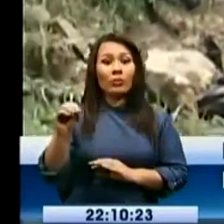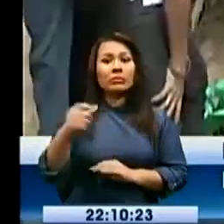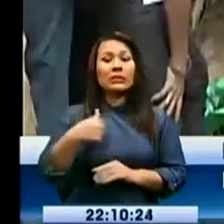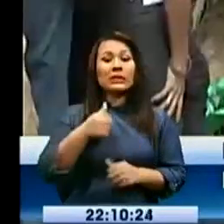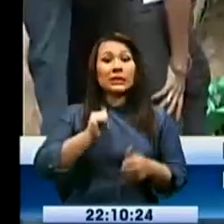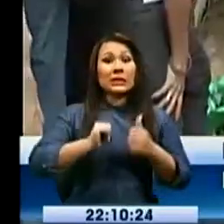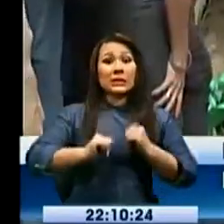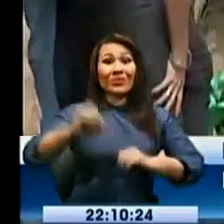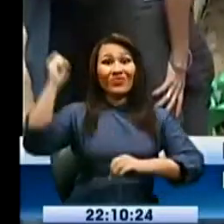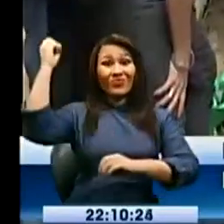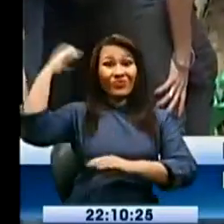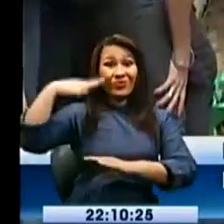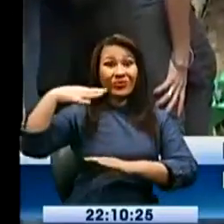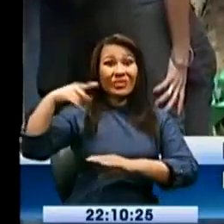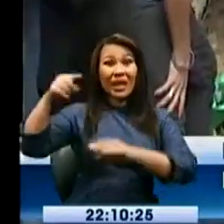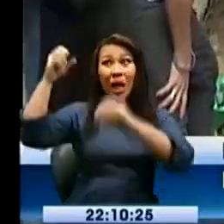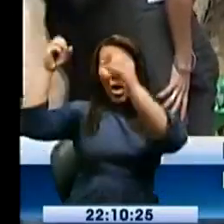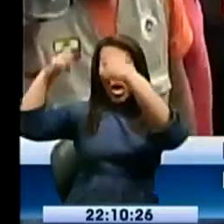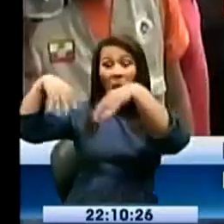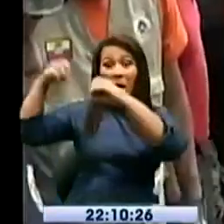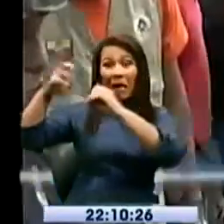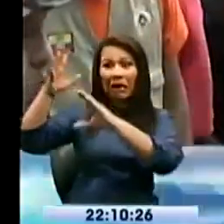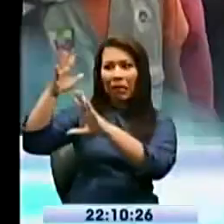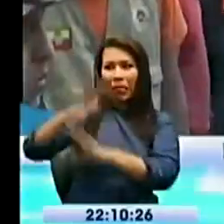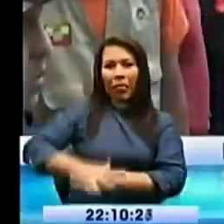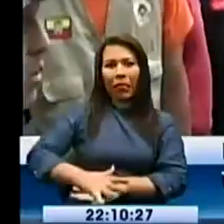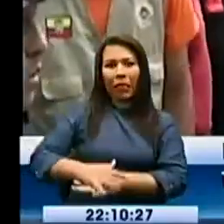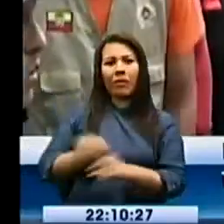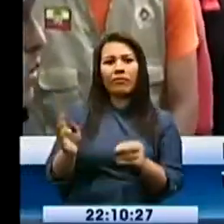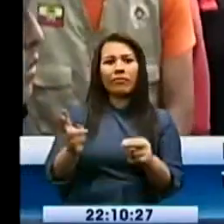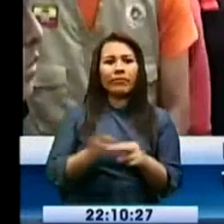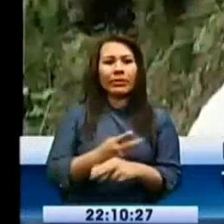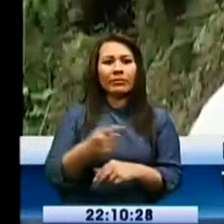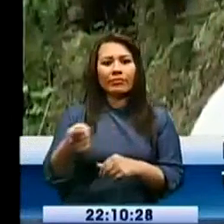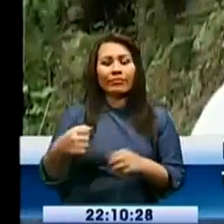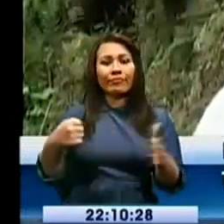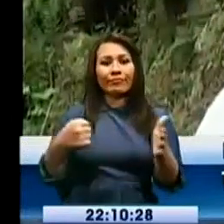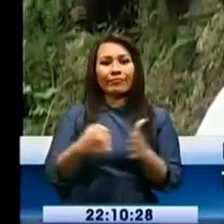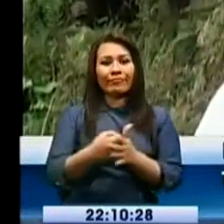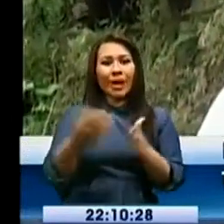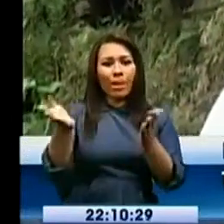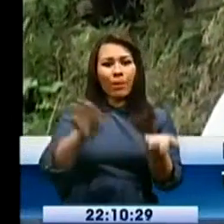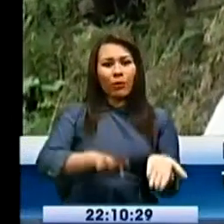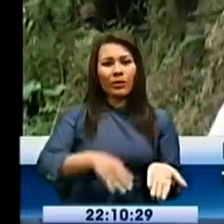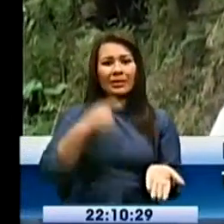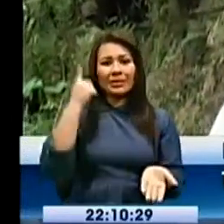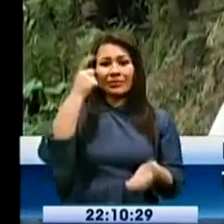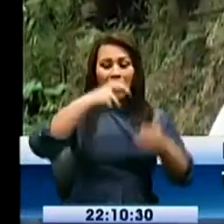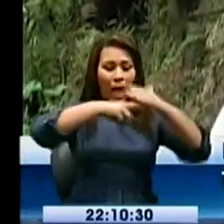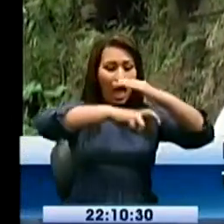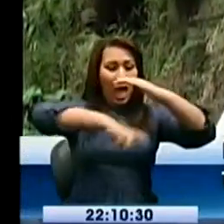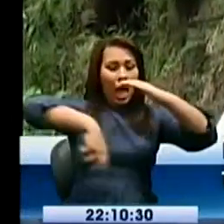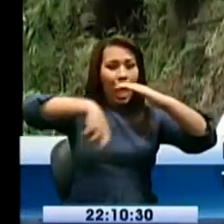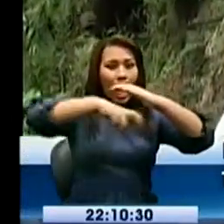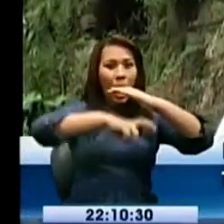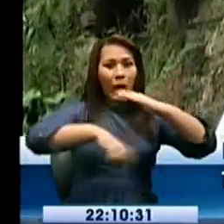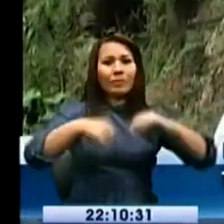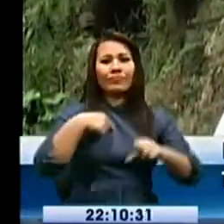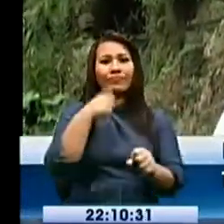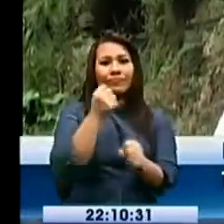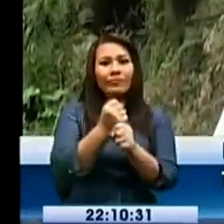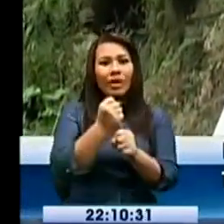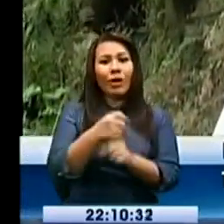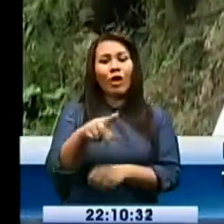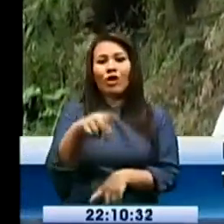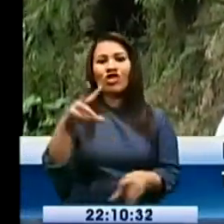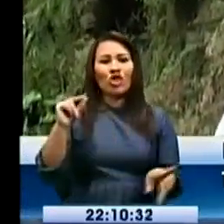y el terreno flojo habría sido la causa del fatal incidente. Venido a hacer una minería ilegal